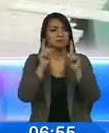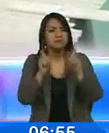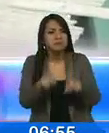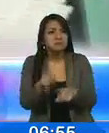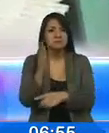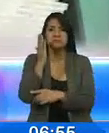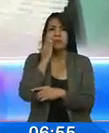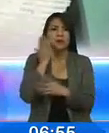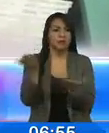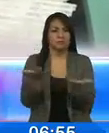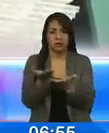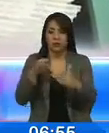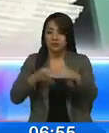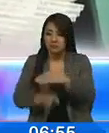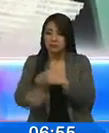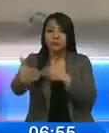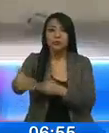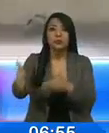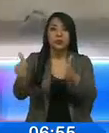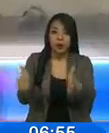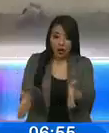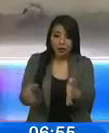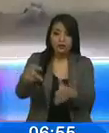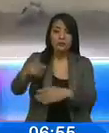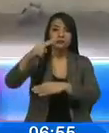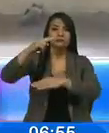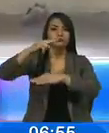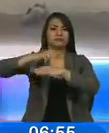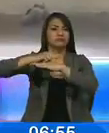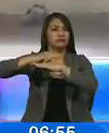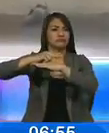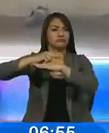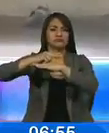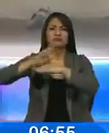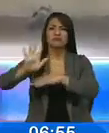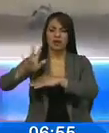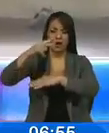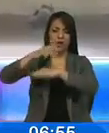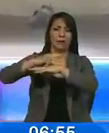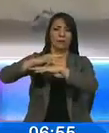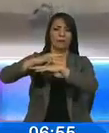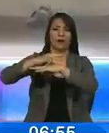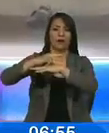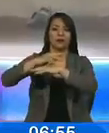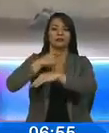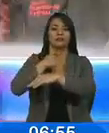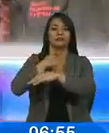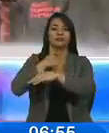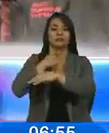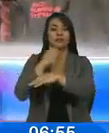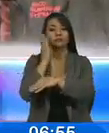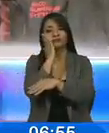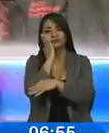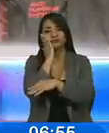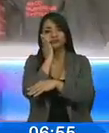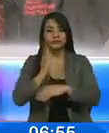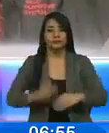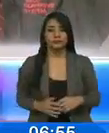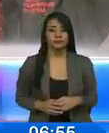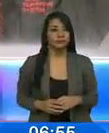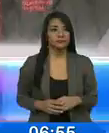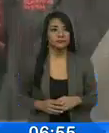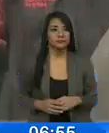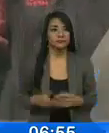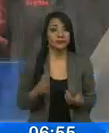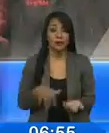madre, se fue al dormitorio y la encontró acostada al filo de la cama, prácticamente como dormida. A nuestra llegada podemos constatar